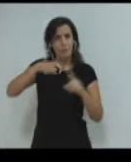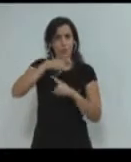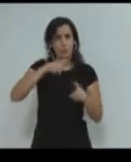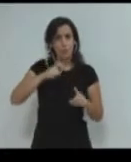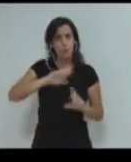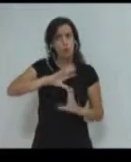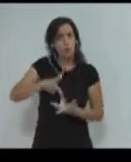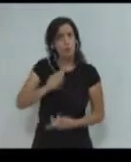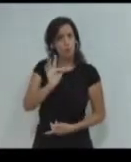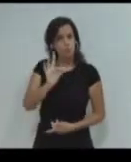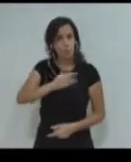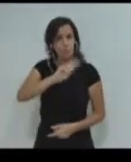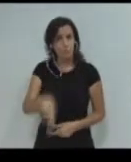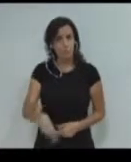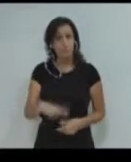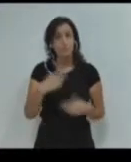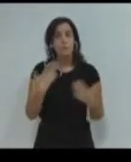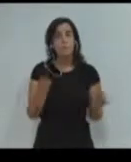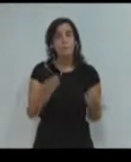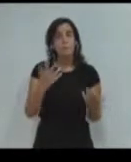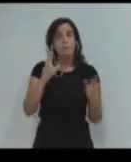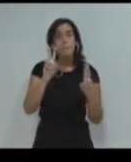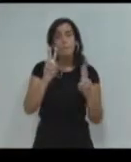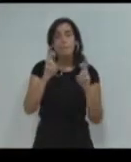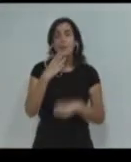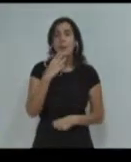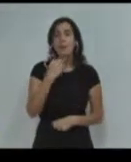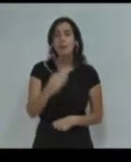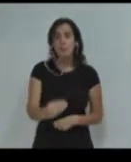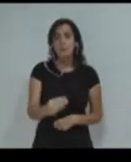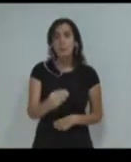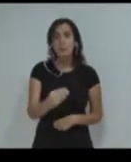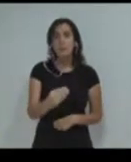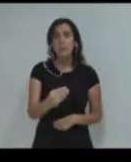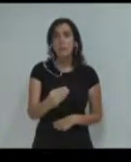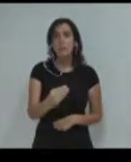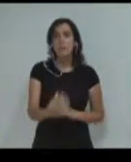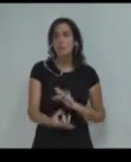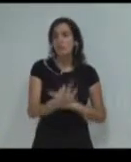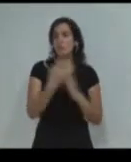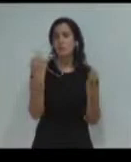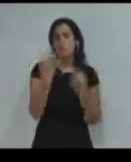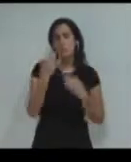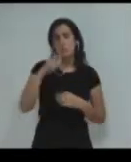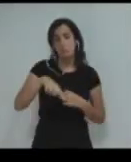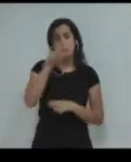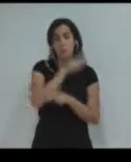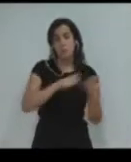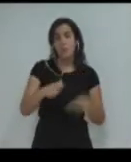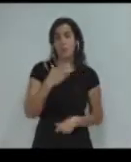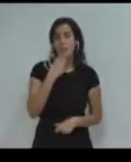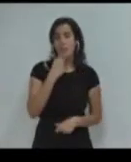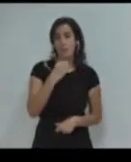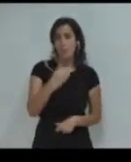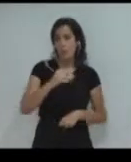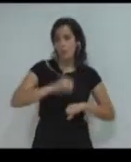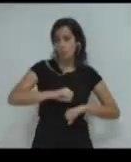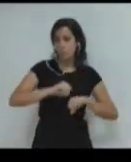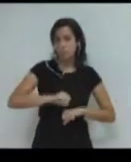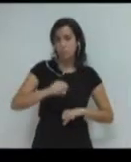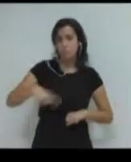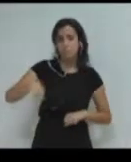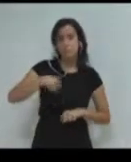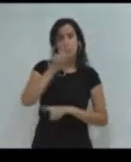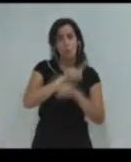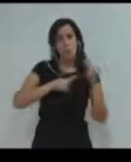noticia. Pero uno de los temas que genera el envejecimiento es que también hay personas con edad avanzada las cuales tienen